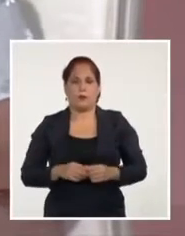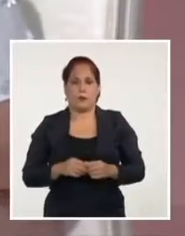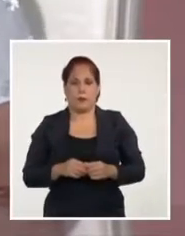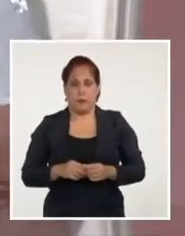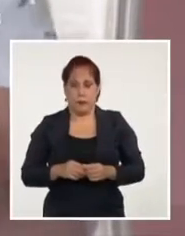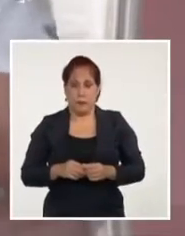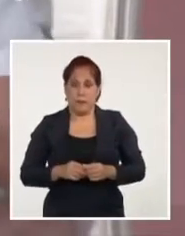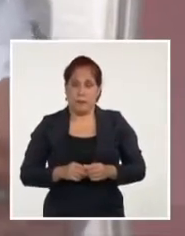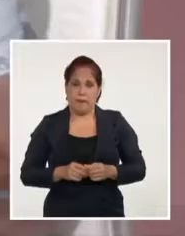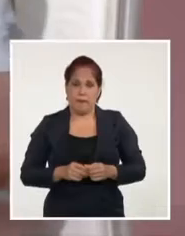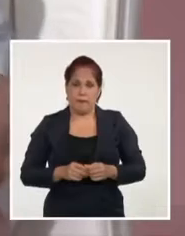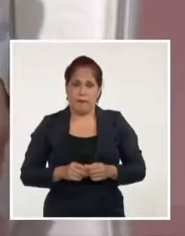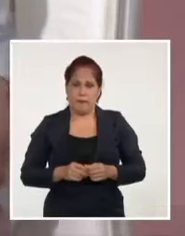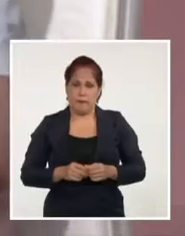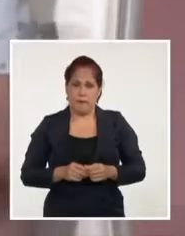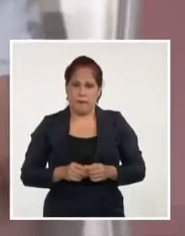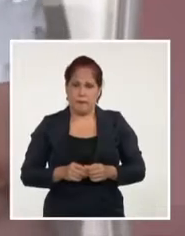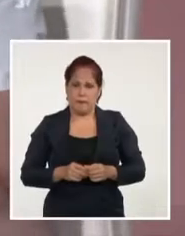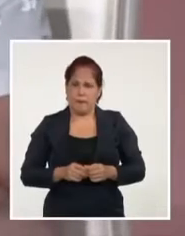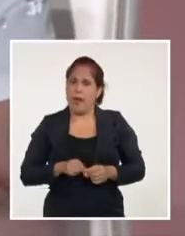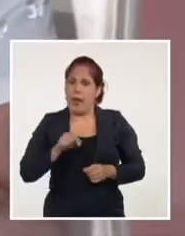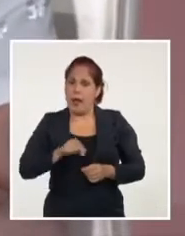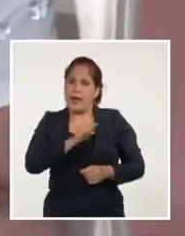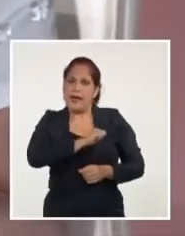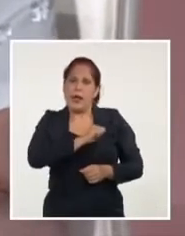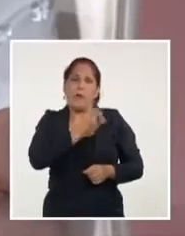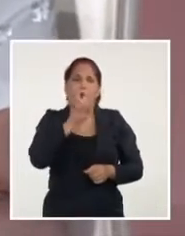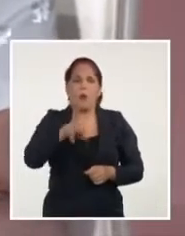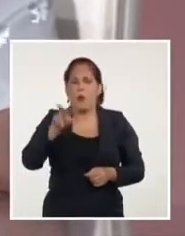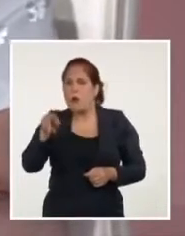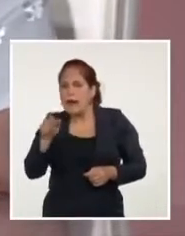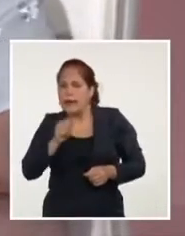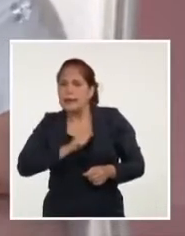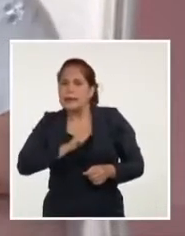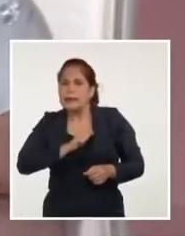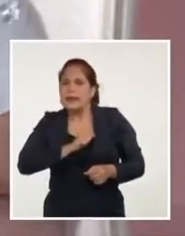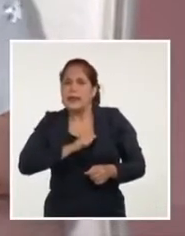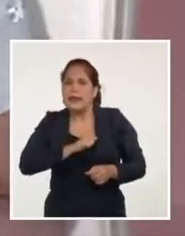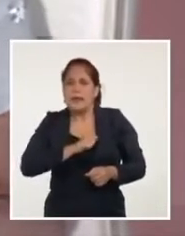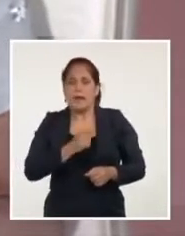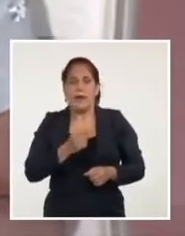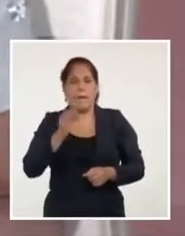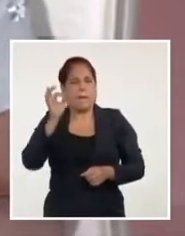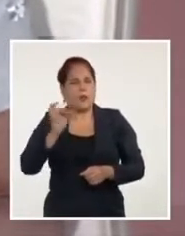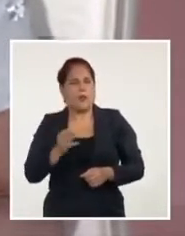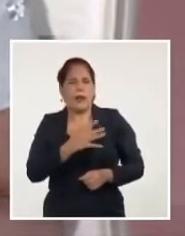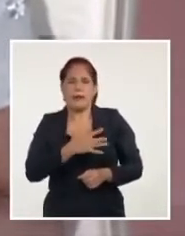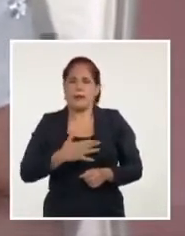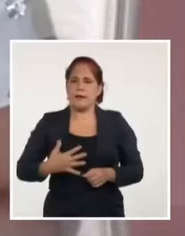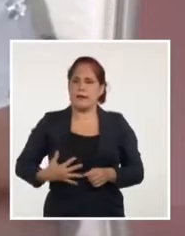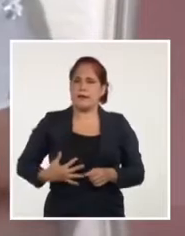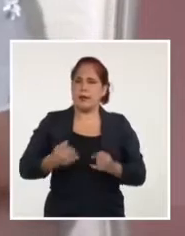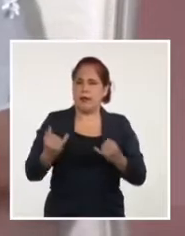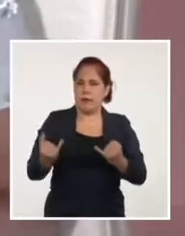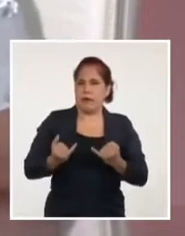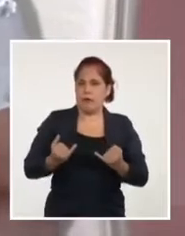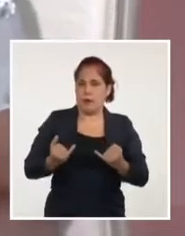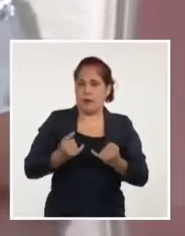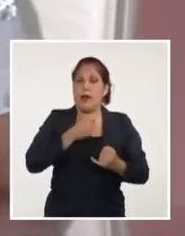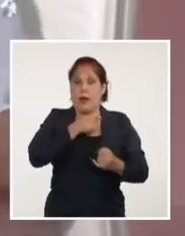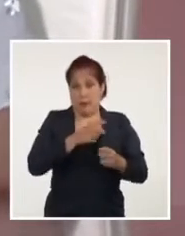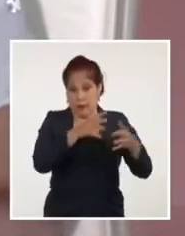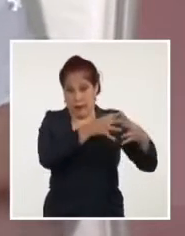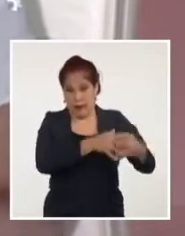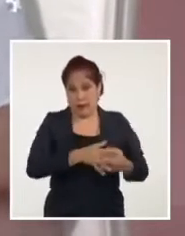ese uso de buscar qué es lo que puede llegar a los sentidos de las personas. O sea, Estados Unidos, que es en